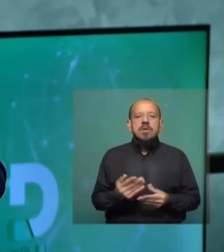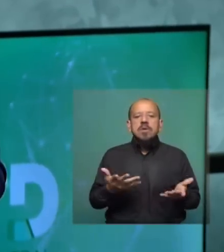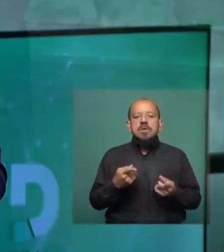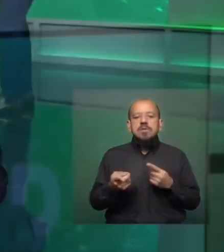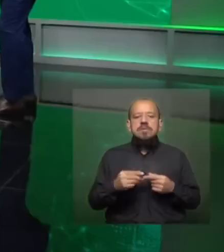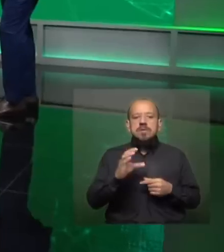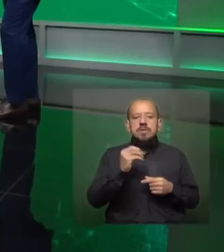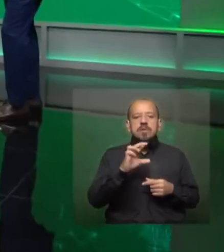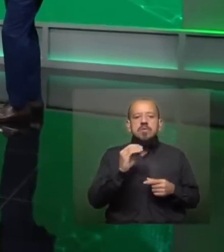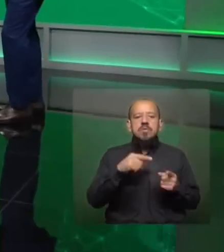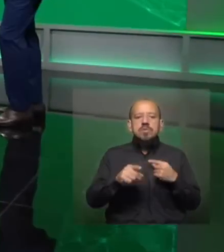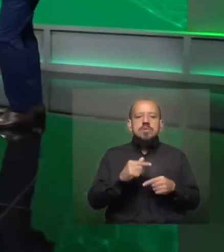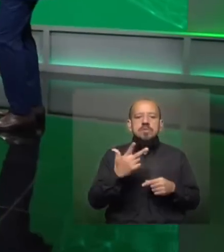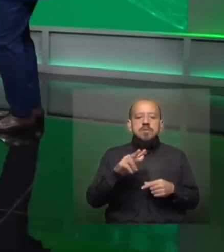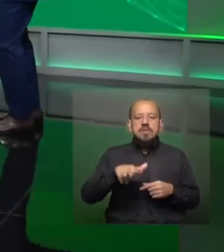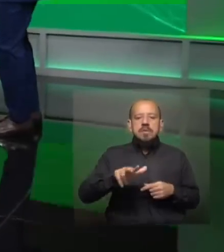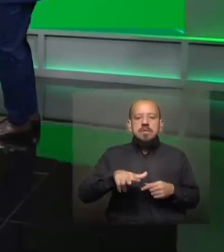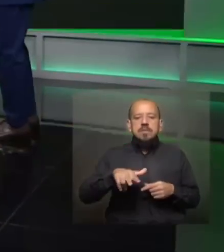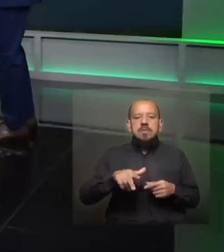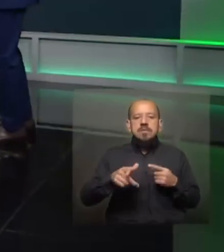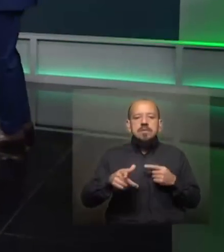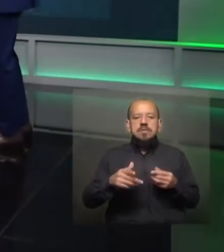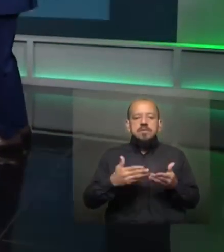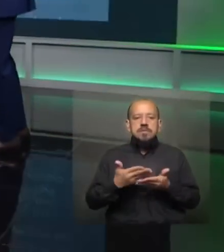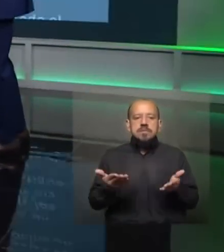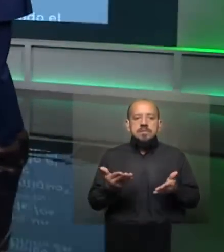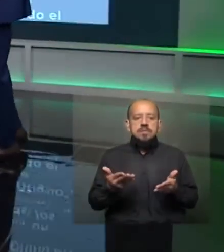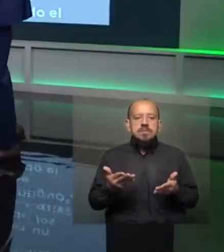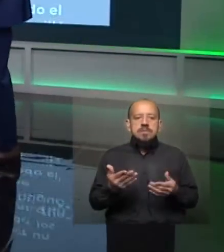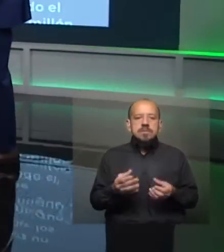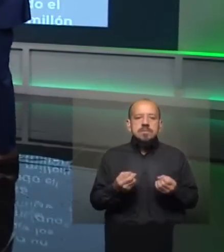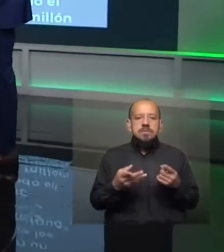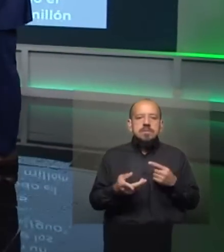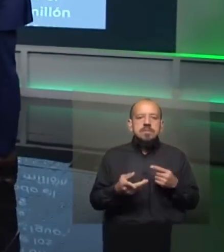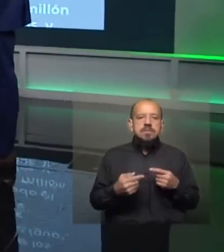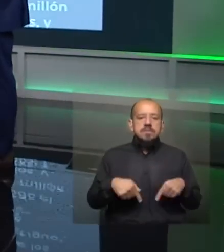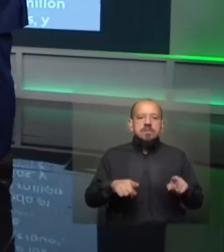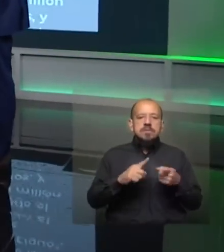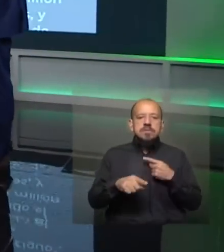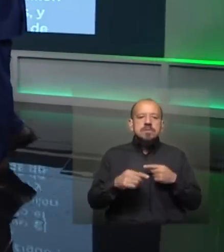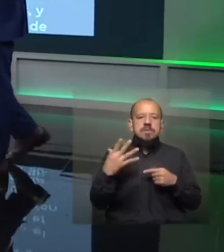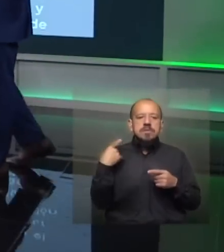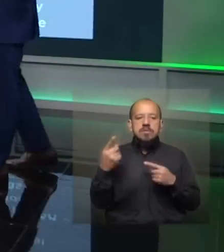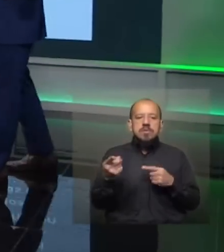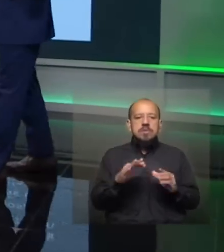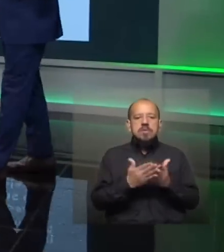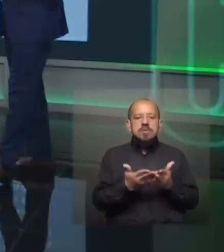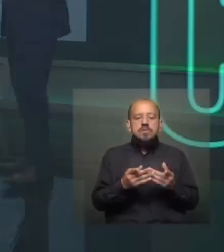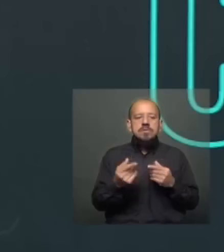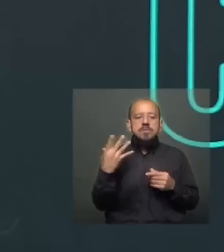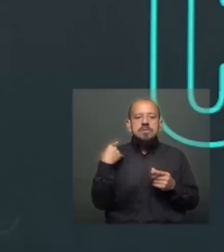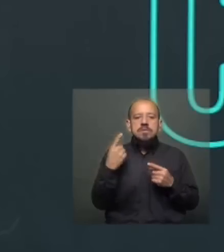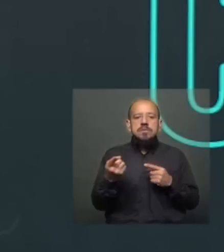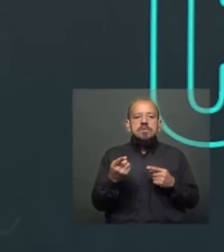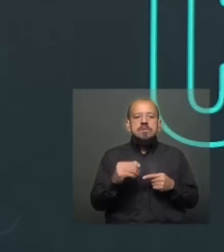oro que sale cada tres meses y es pie para lo que viene sí porque Gastón achugarri el director de la revista es también uno de los directores